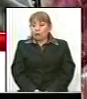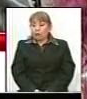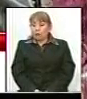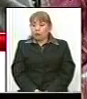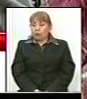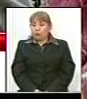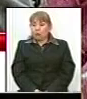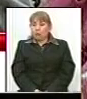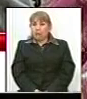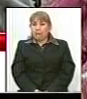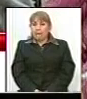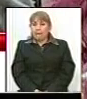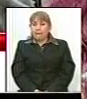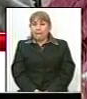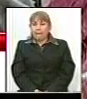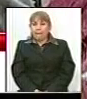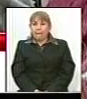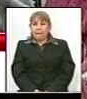favor.